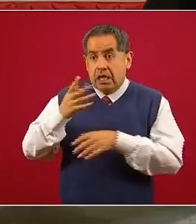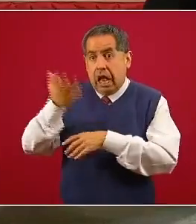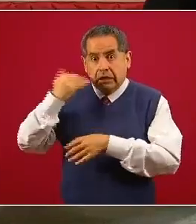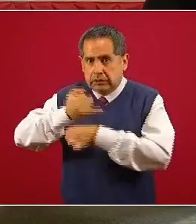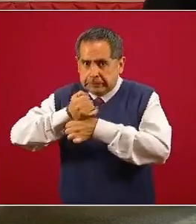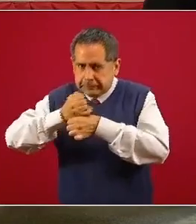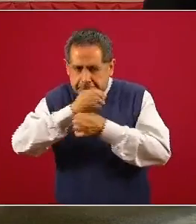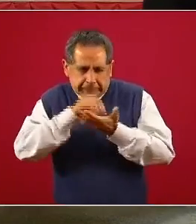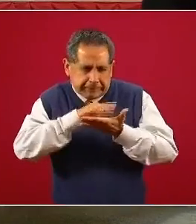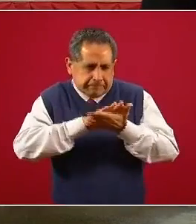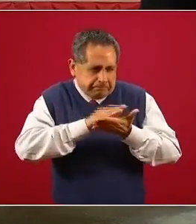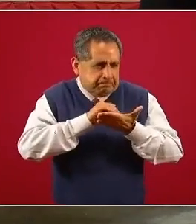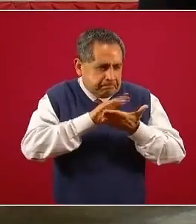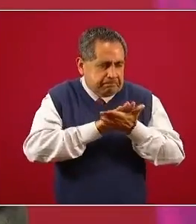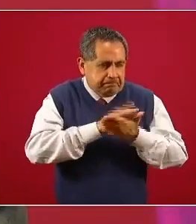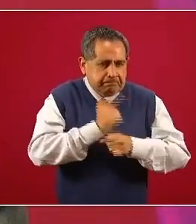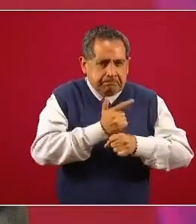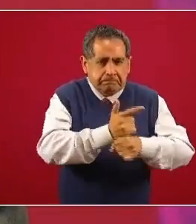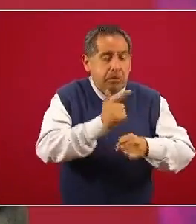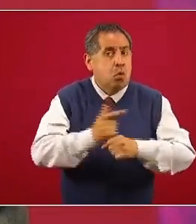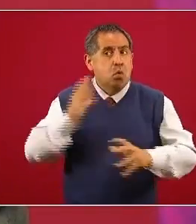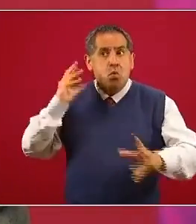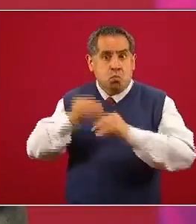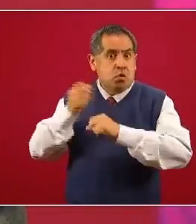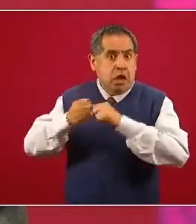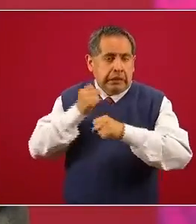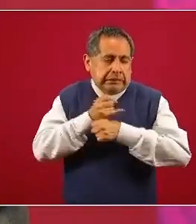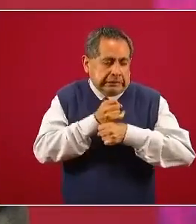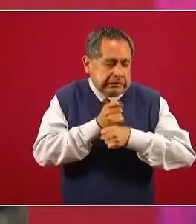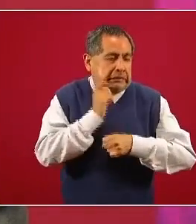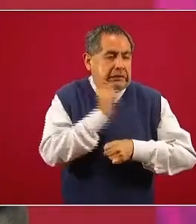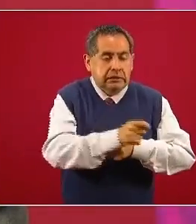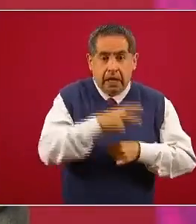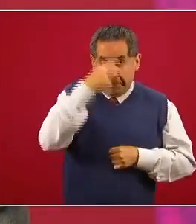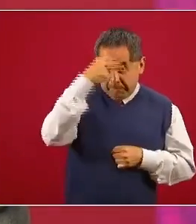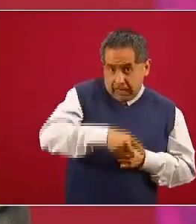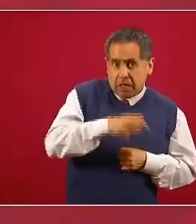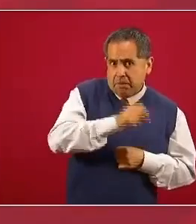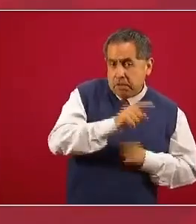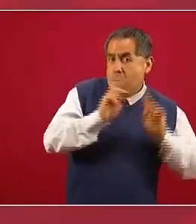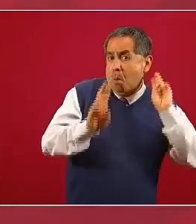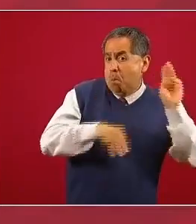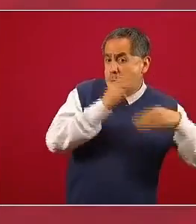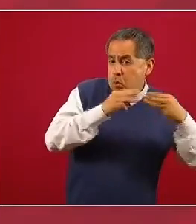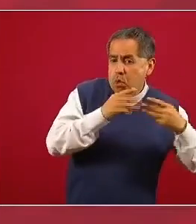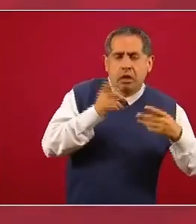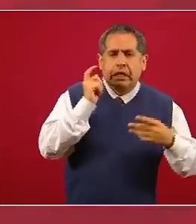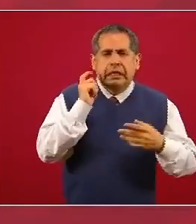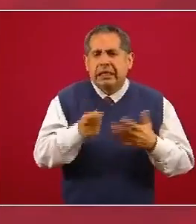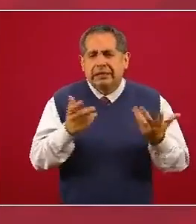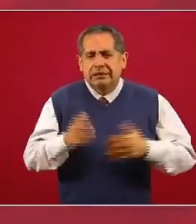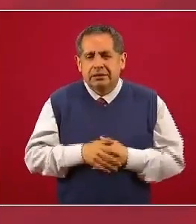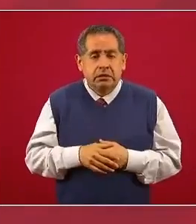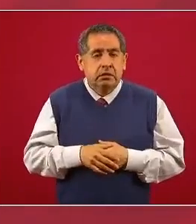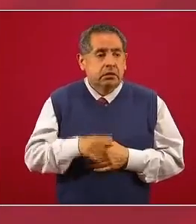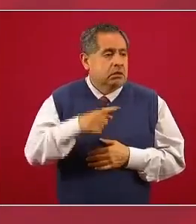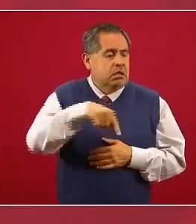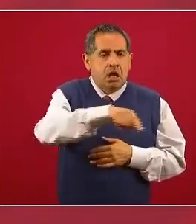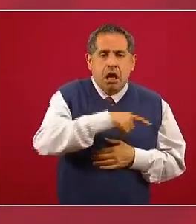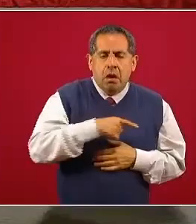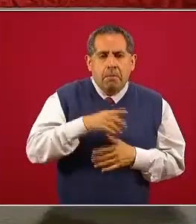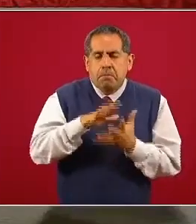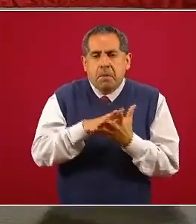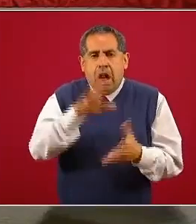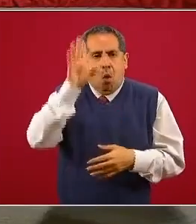por la evidencia científica desde hace muchos años en México y en el mundo, que es el consumo